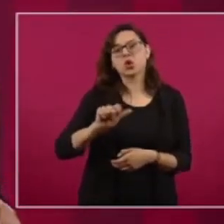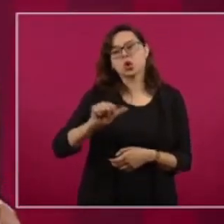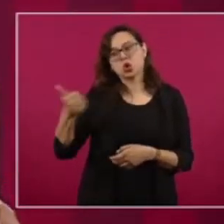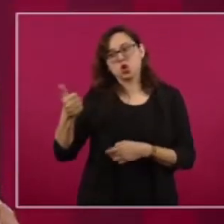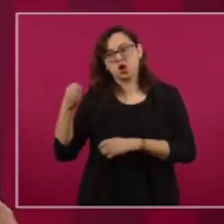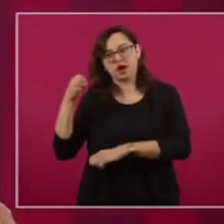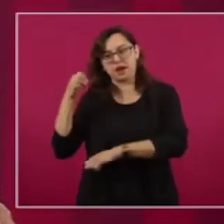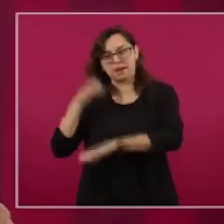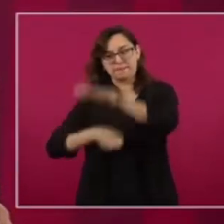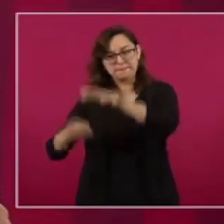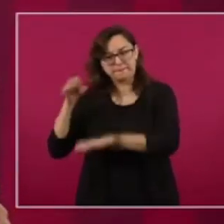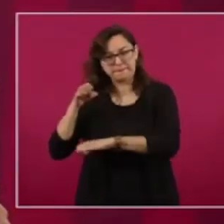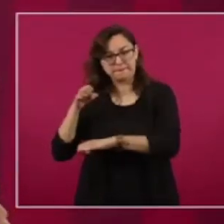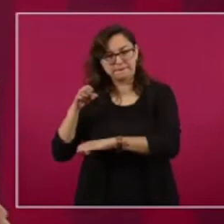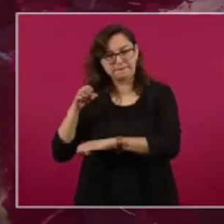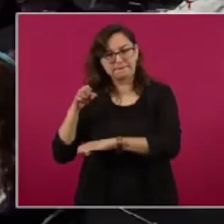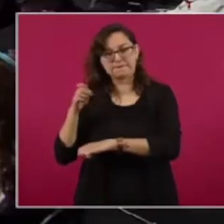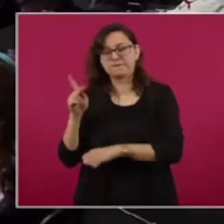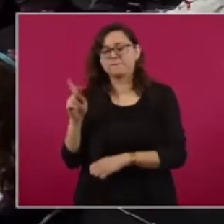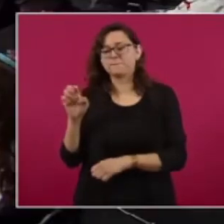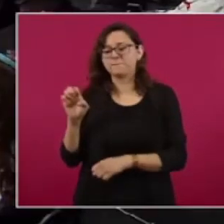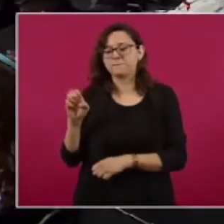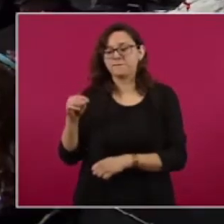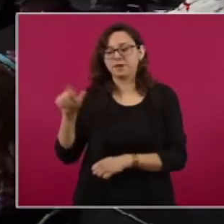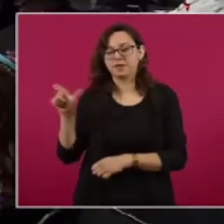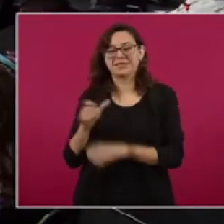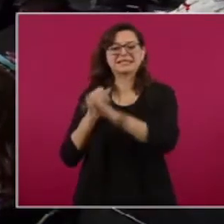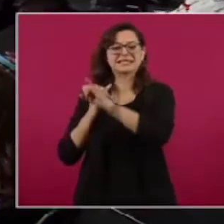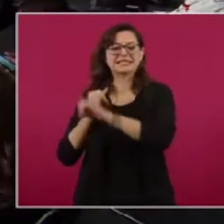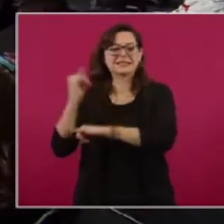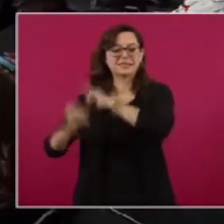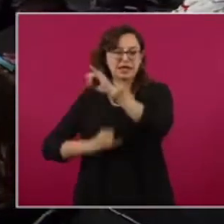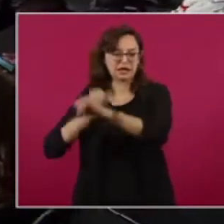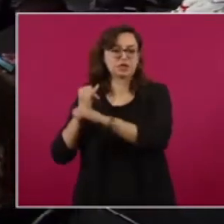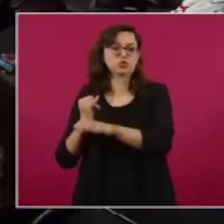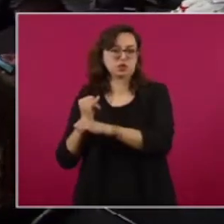PMI Comercio Internacional. Pemex Internacional, sí. Y